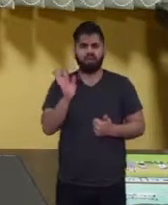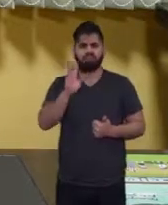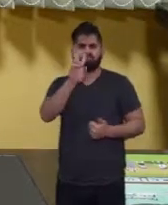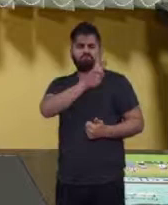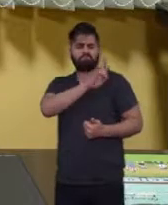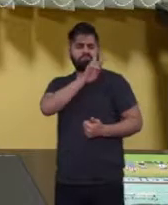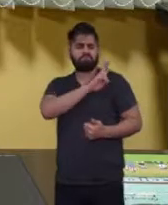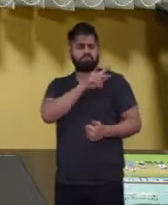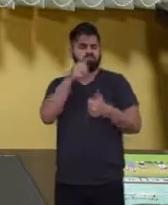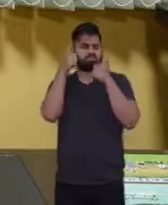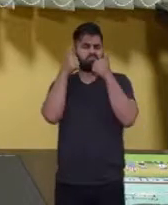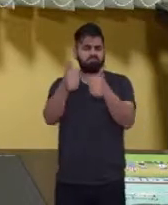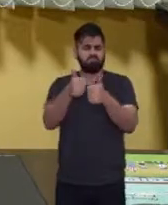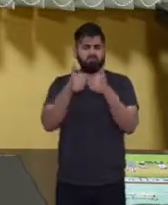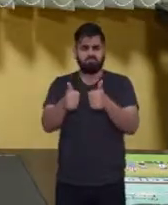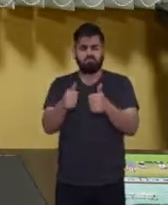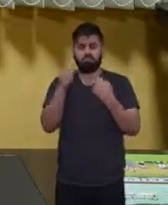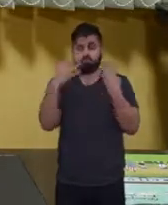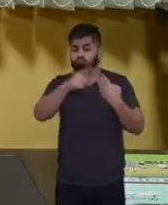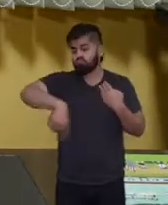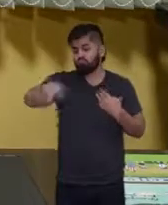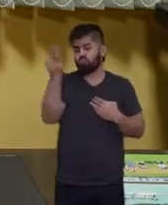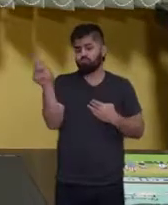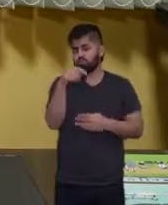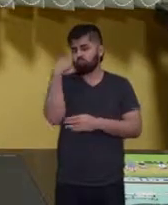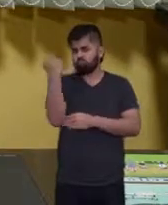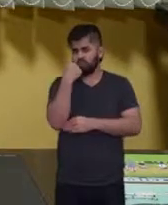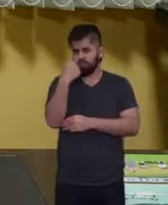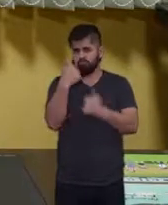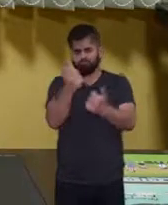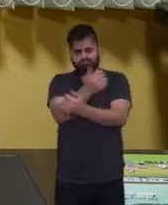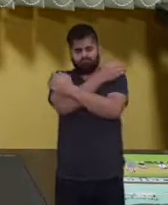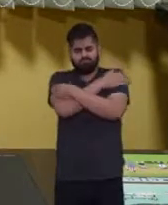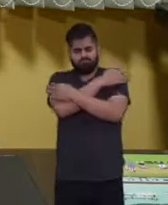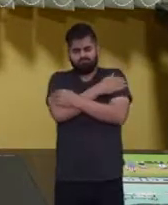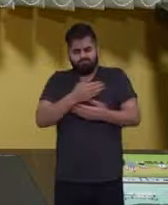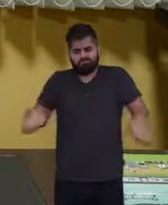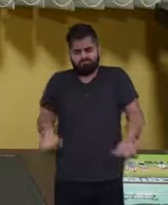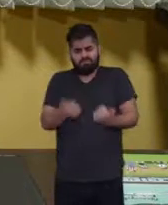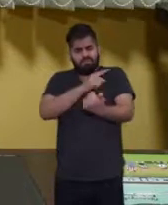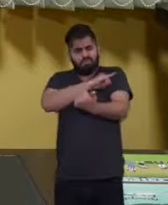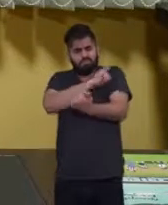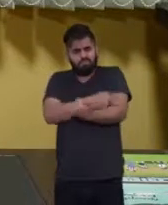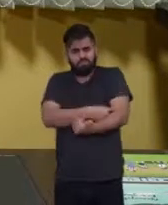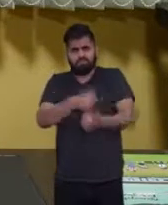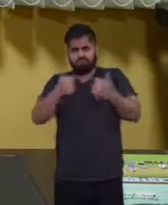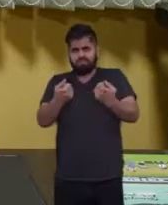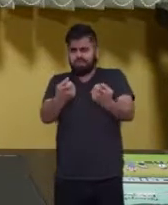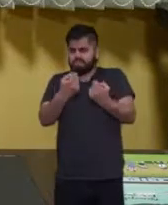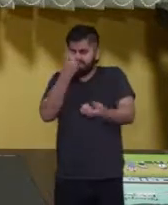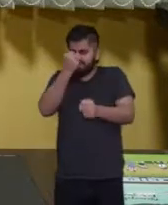impacto en esa vida por parte de alguien importante, que son ustedes los docentes. Así que fuerte abrazo, mucho ánimo, mucha